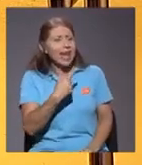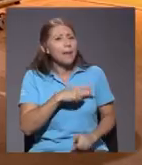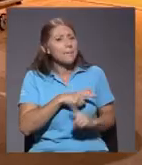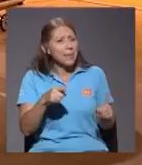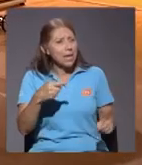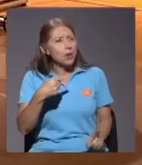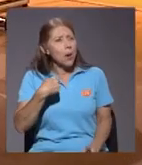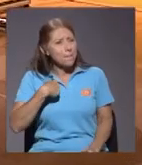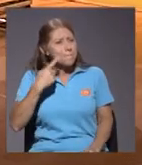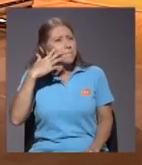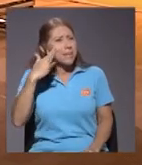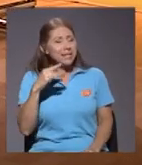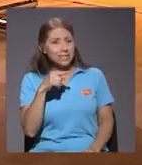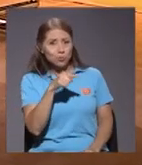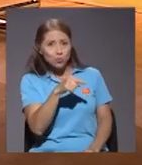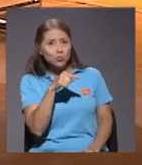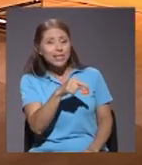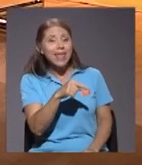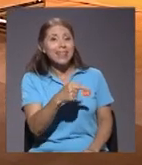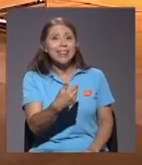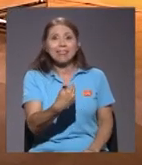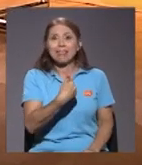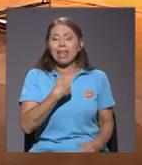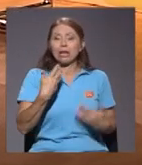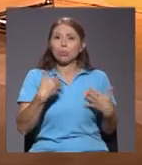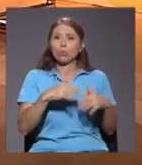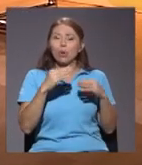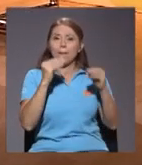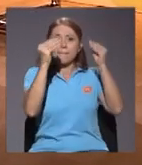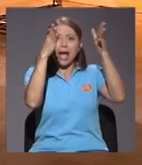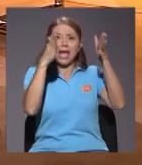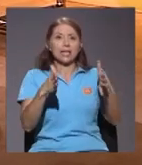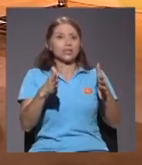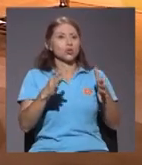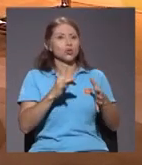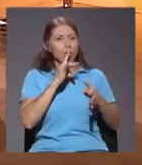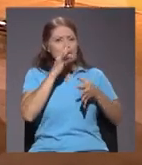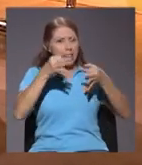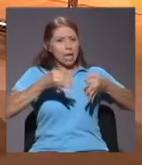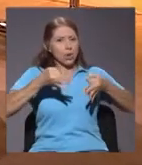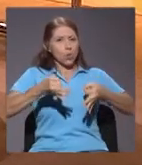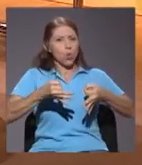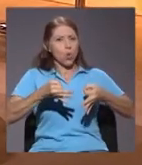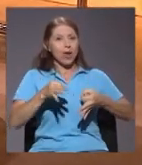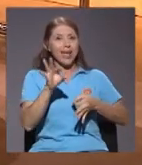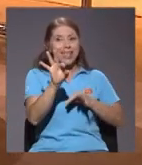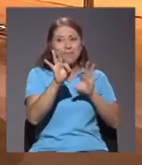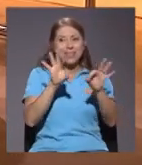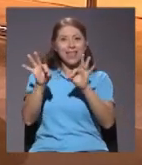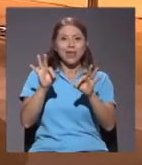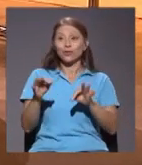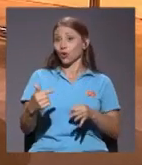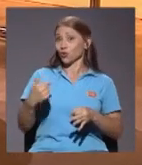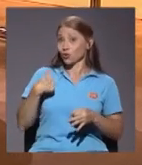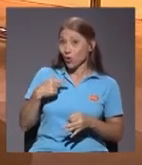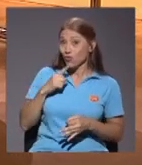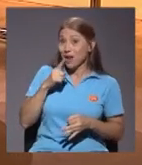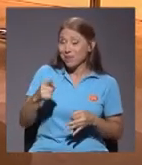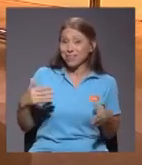usted tiene uno del psuv de lujo que son sus invitados y bueno yo soy el más dichosa zermatt y si realmente